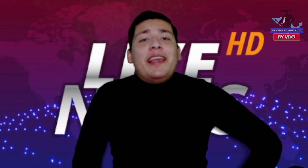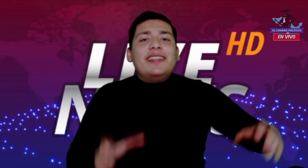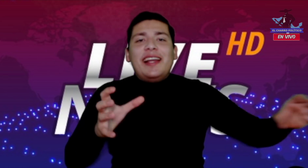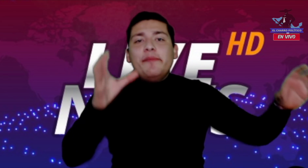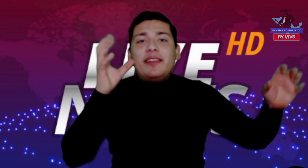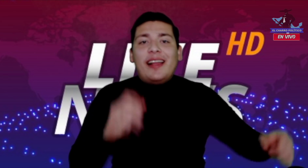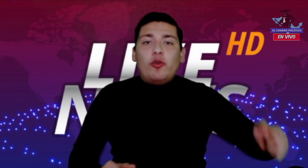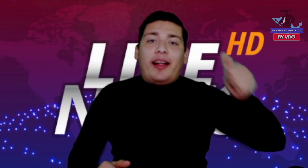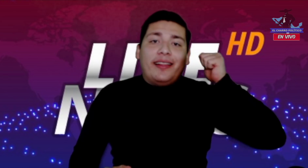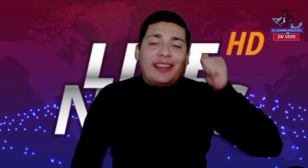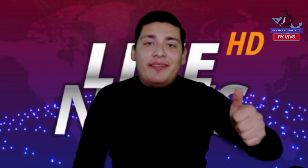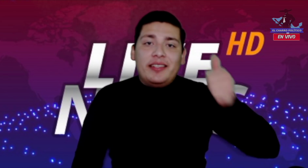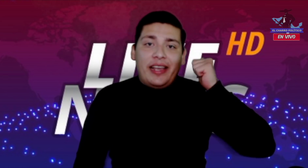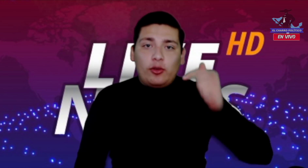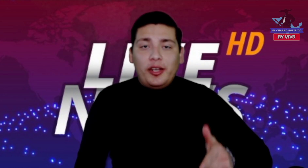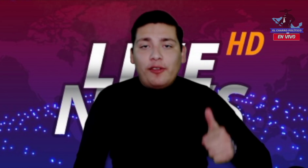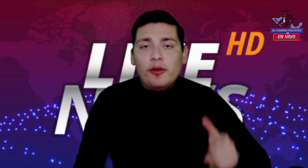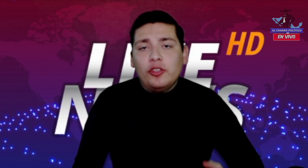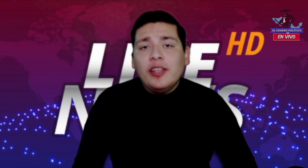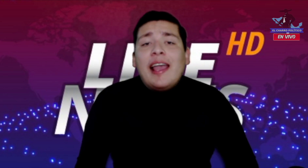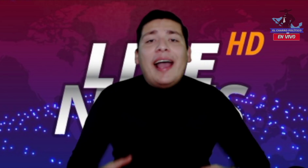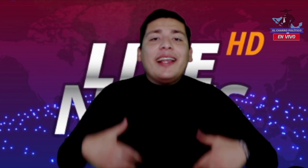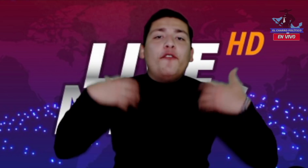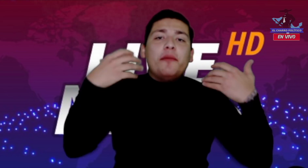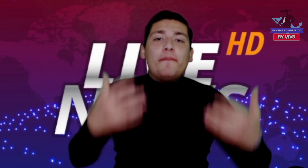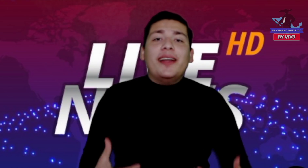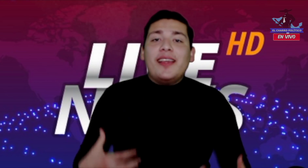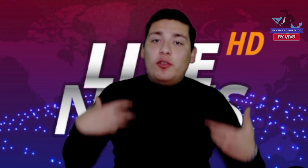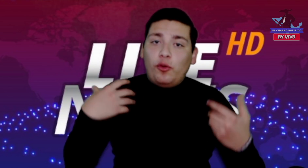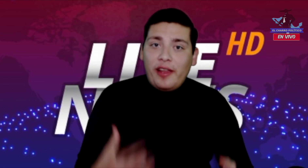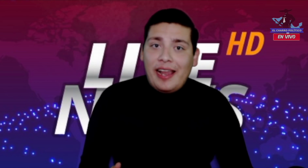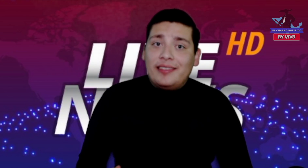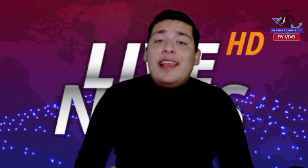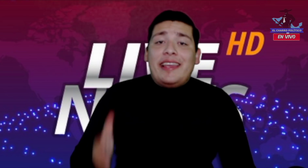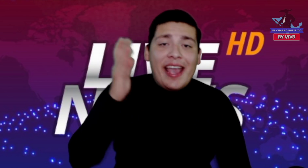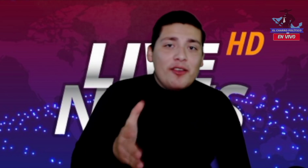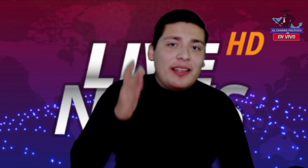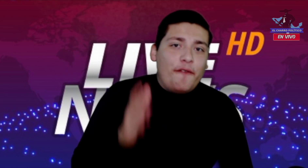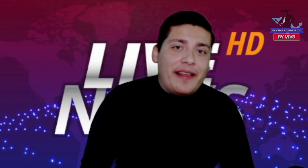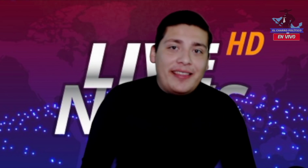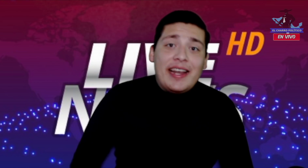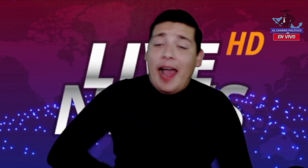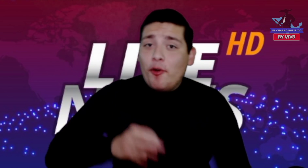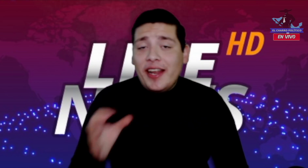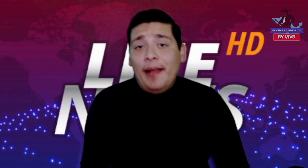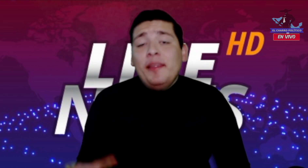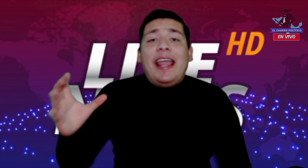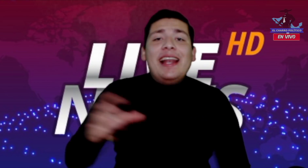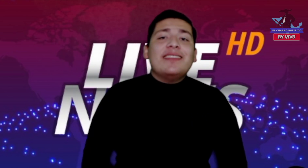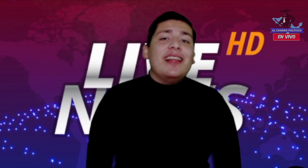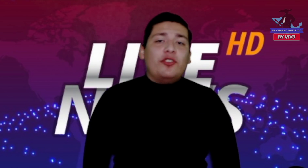mezquinos están invitando a cantantes y actores famosos a que formen parte de sus filas y ellos se enfrenten a